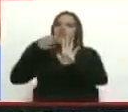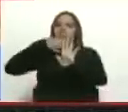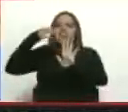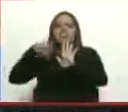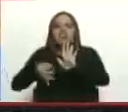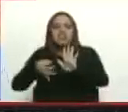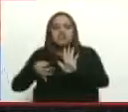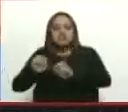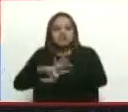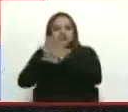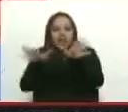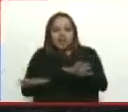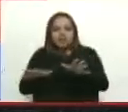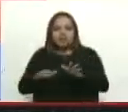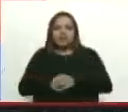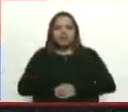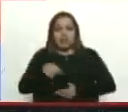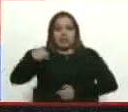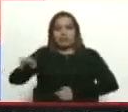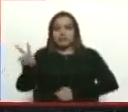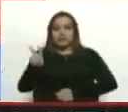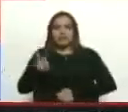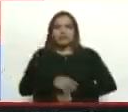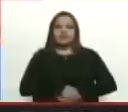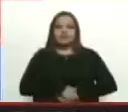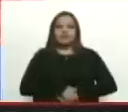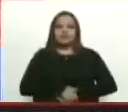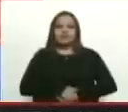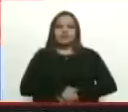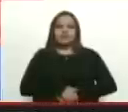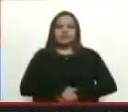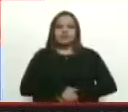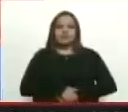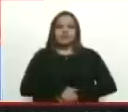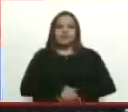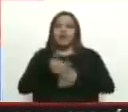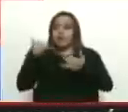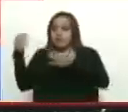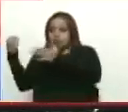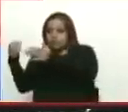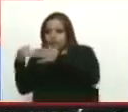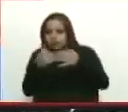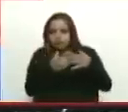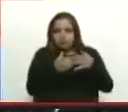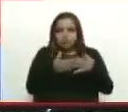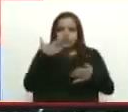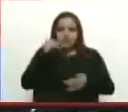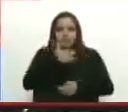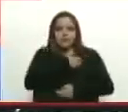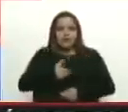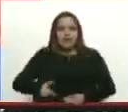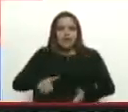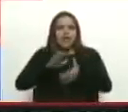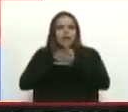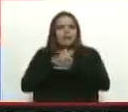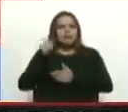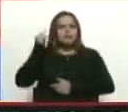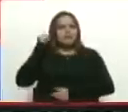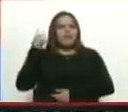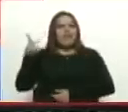con realidades de nuestro país. Ya regresó la delegación, estuvo presidida por la compañera Diva